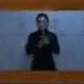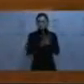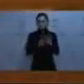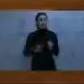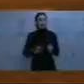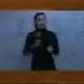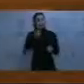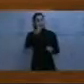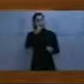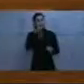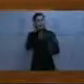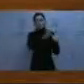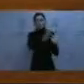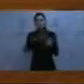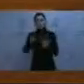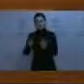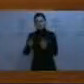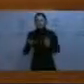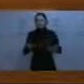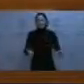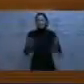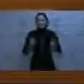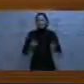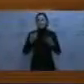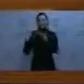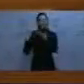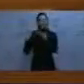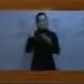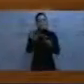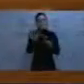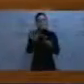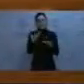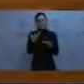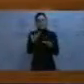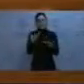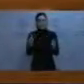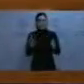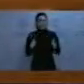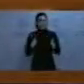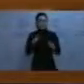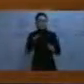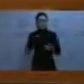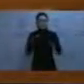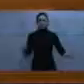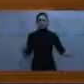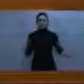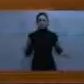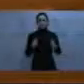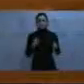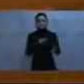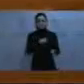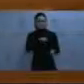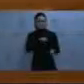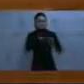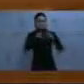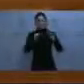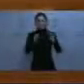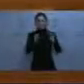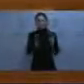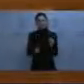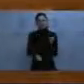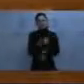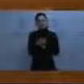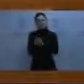desde el año 97 y que 10 años en la vida de los españoles y de los asturianos han pasado muchas cosas. Por tanto, era